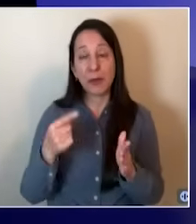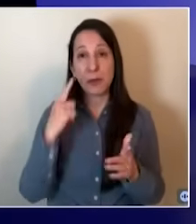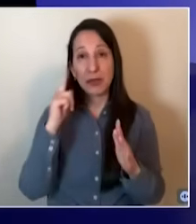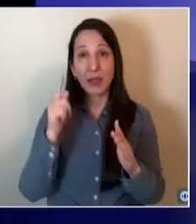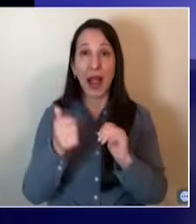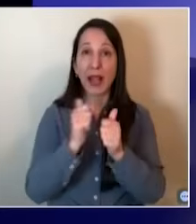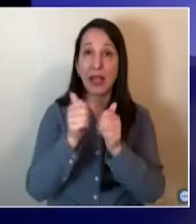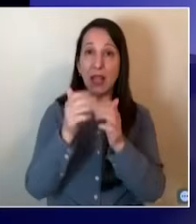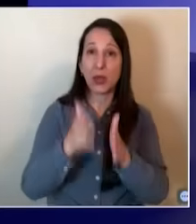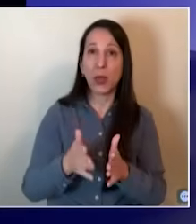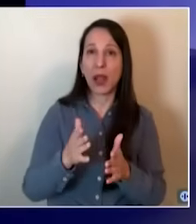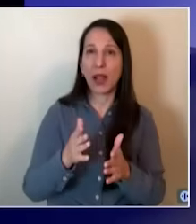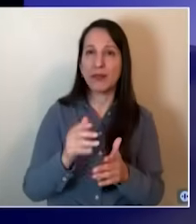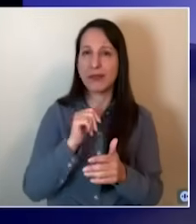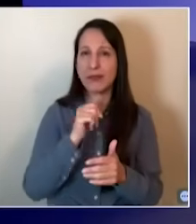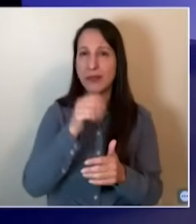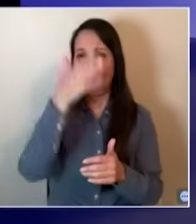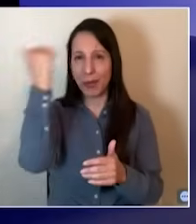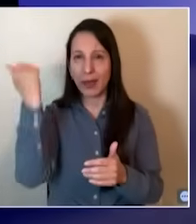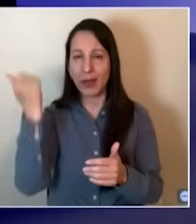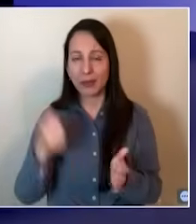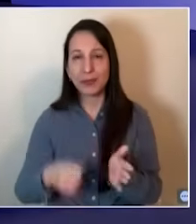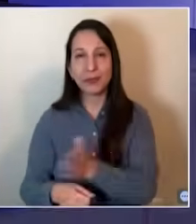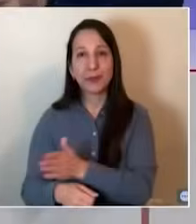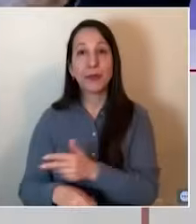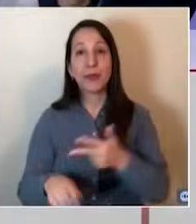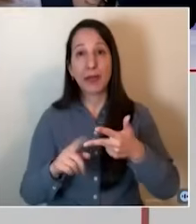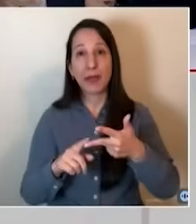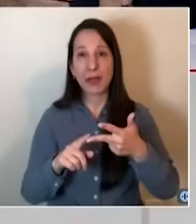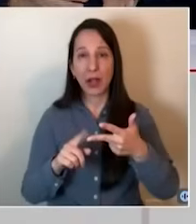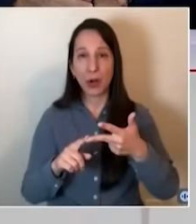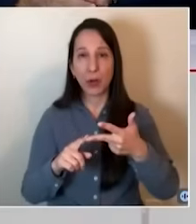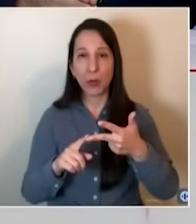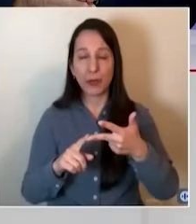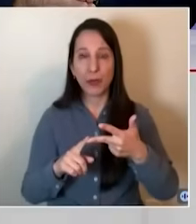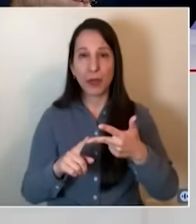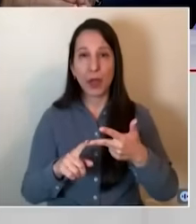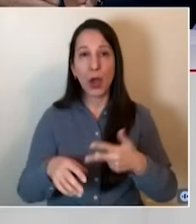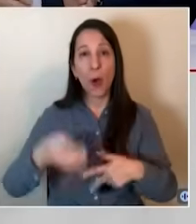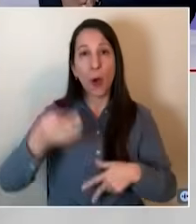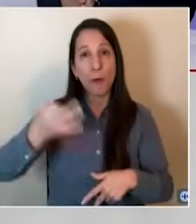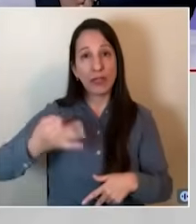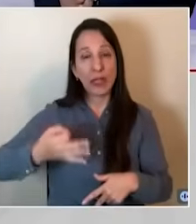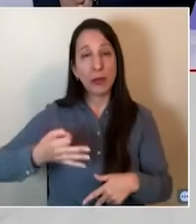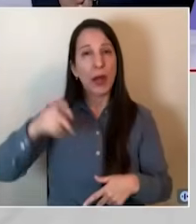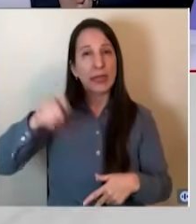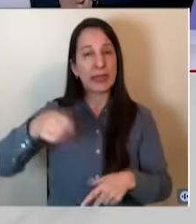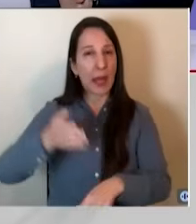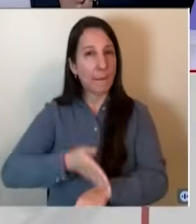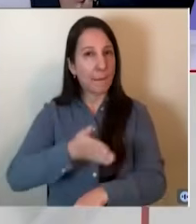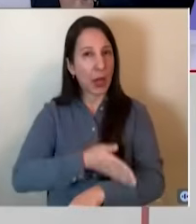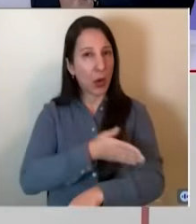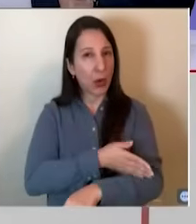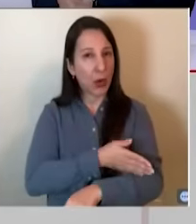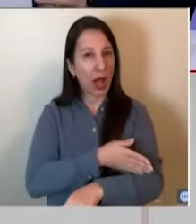olvidan. Tercero, el oficialismo necesita mejorar su tasa de